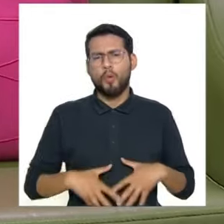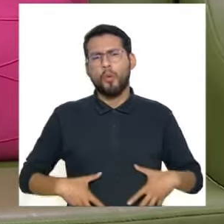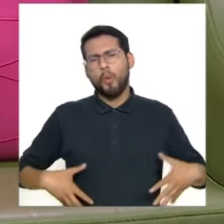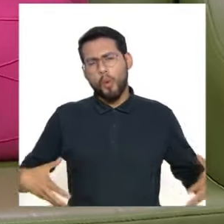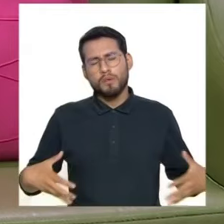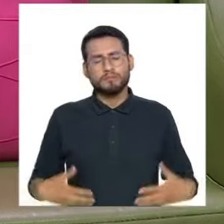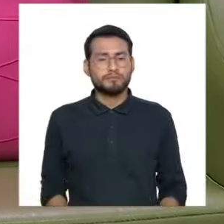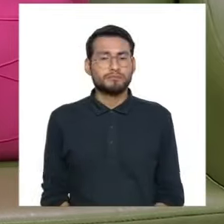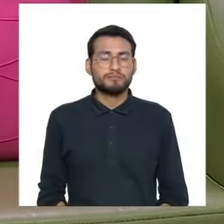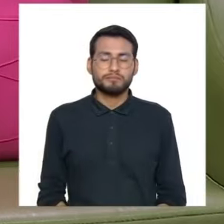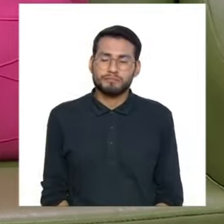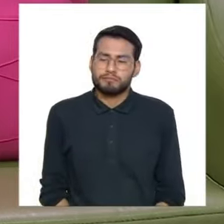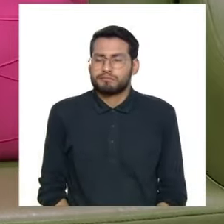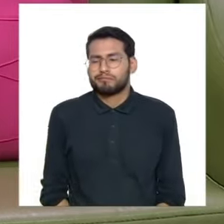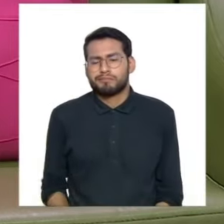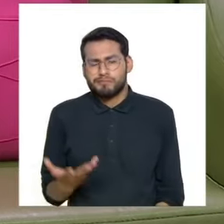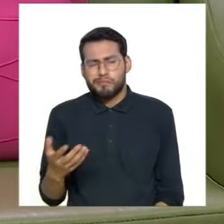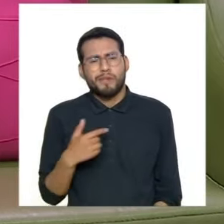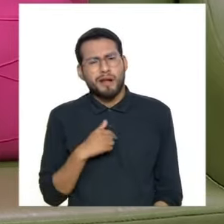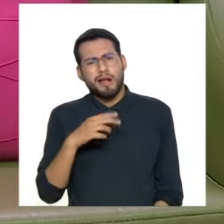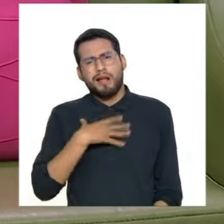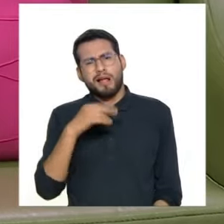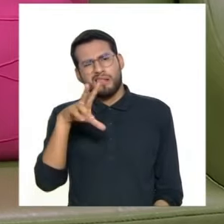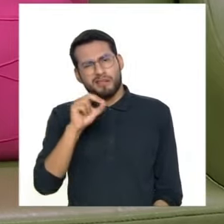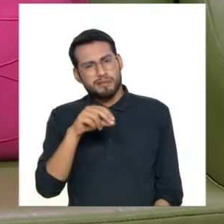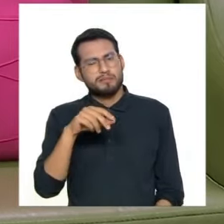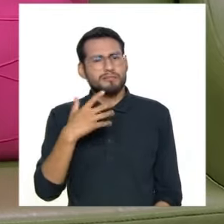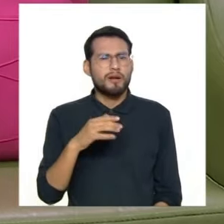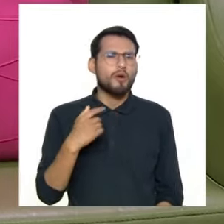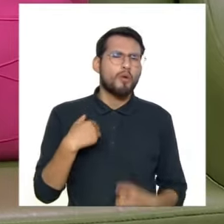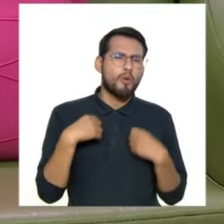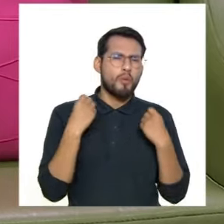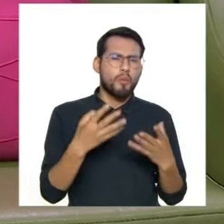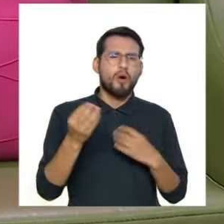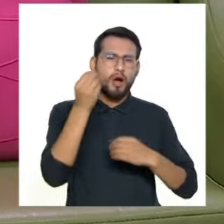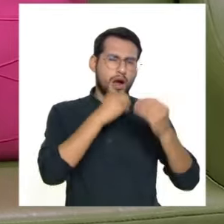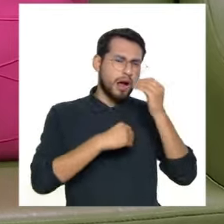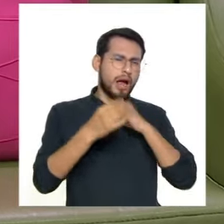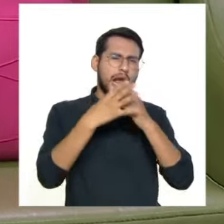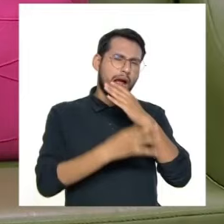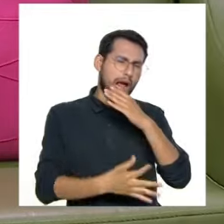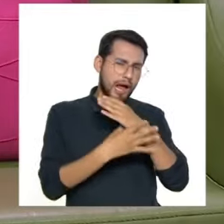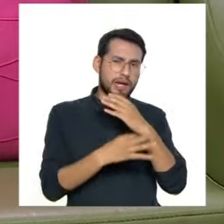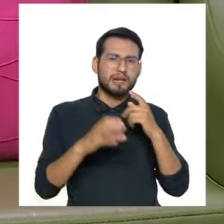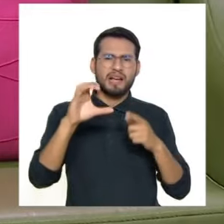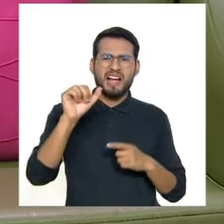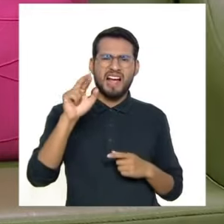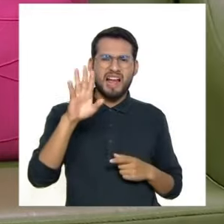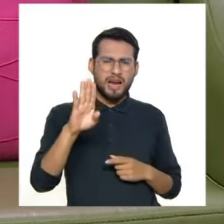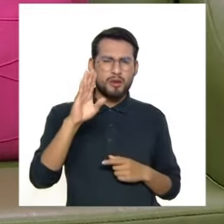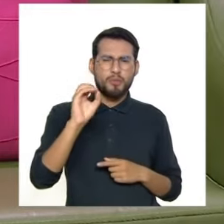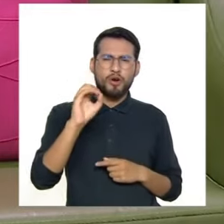o sea el índice de masa corporal mayor de 30 el consumo de muchos carbohidratos y grasas y azúcares refinados